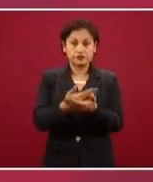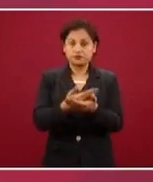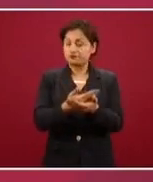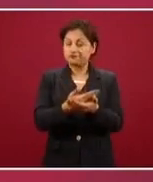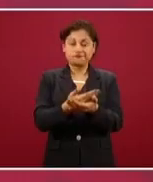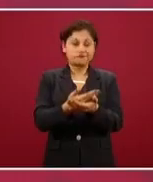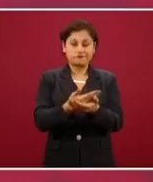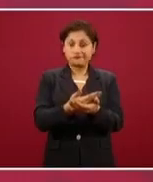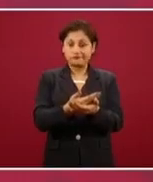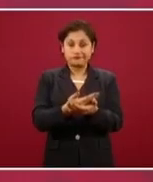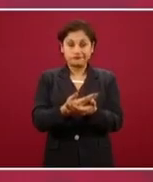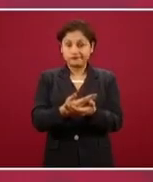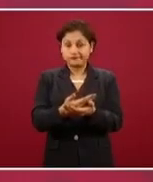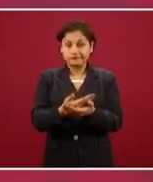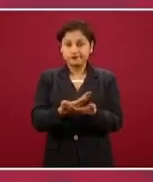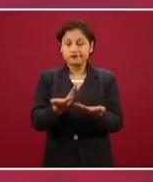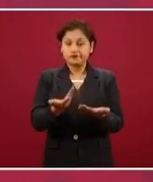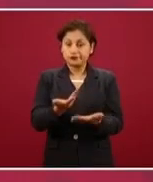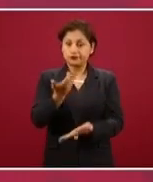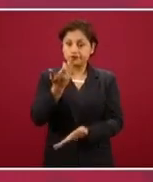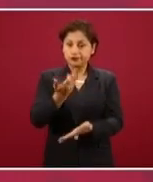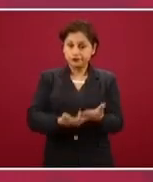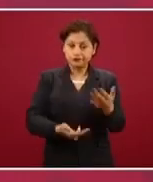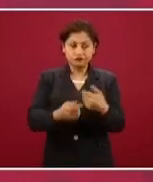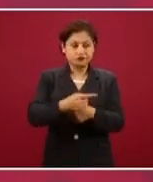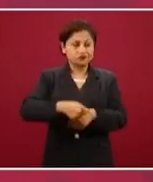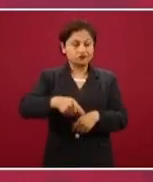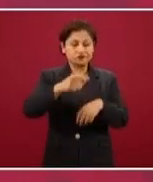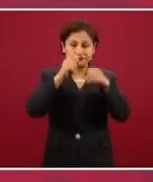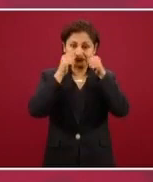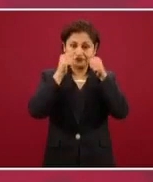para que se compraran las medicinas.